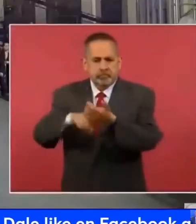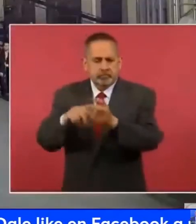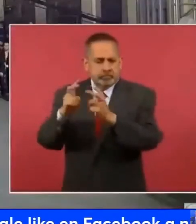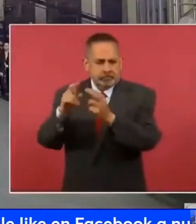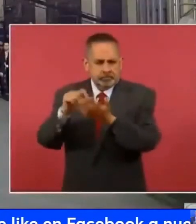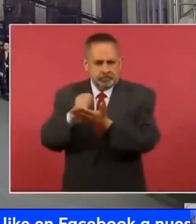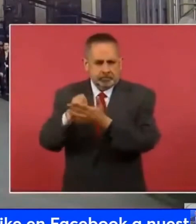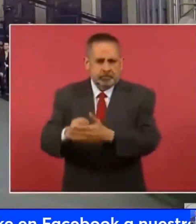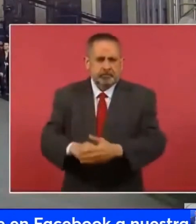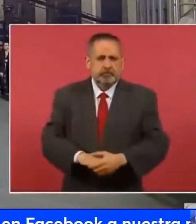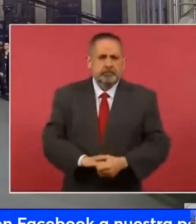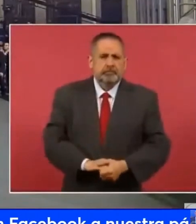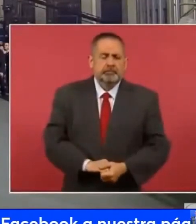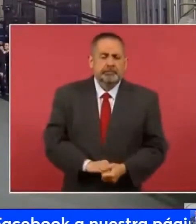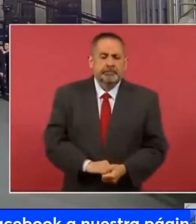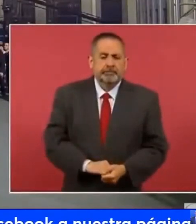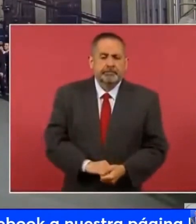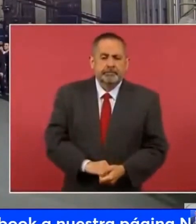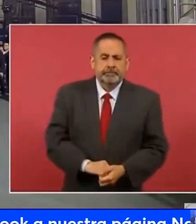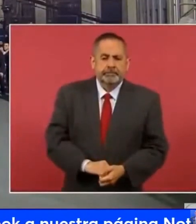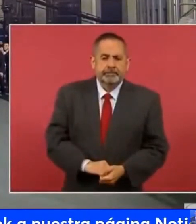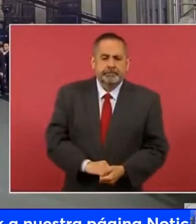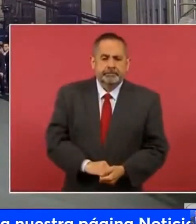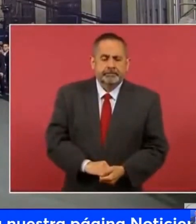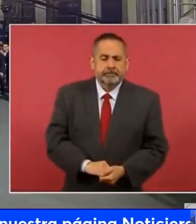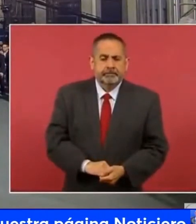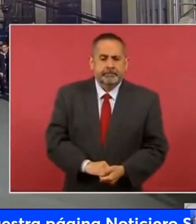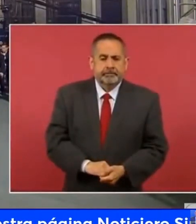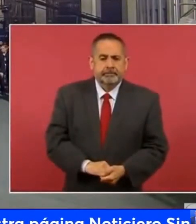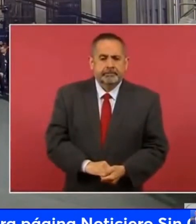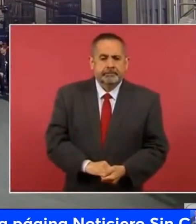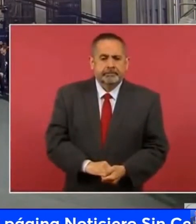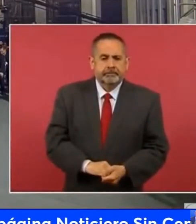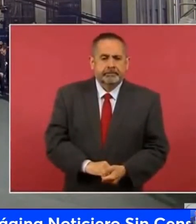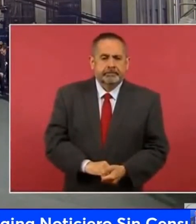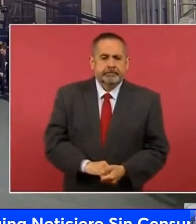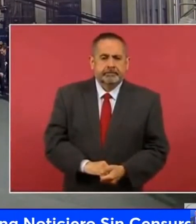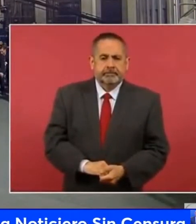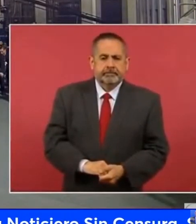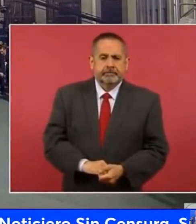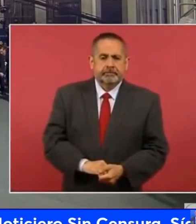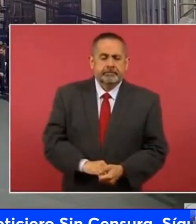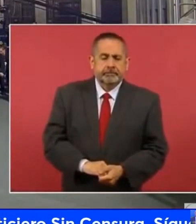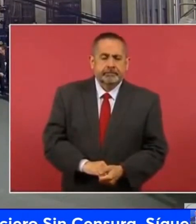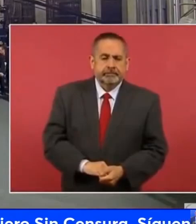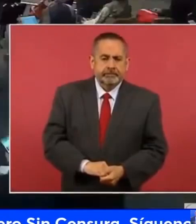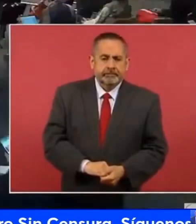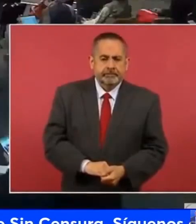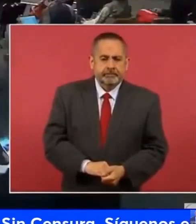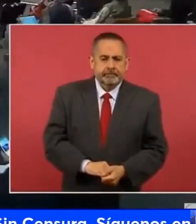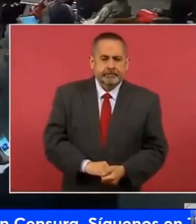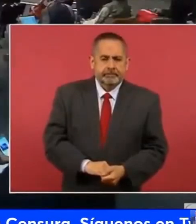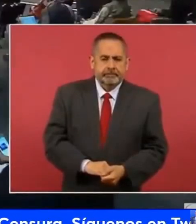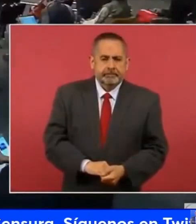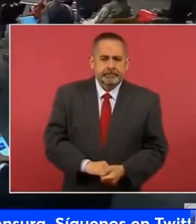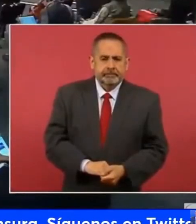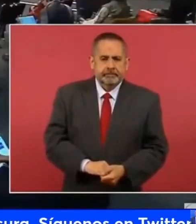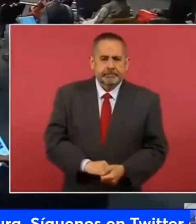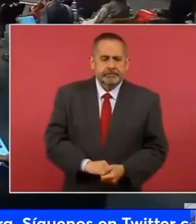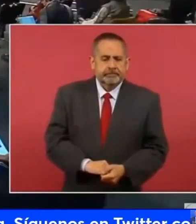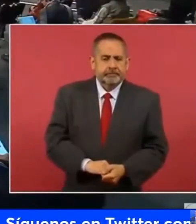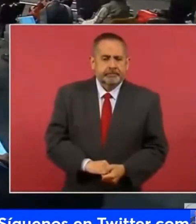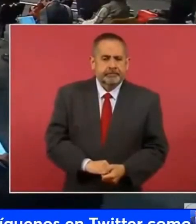Presidente, ¿qué piensa de la carta que envió Greg Abbott ayer al presidente Joe Biden pidiéndole mano